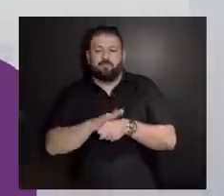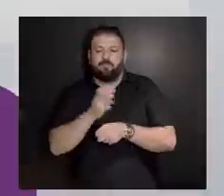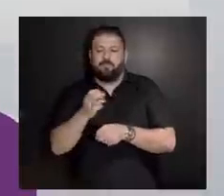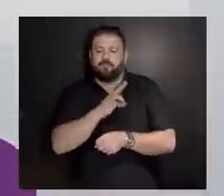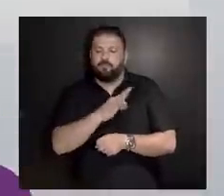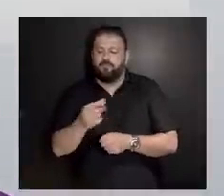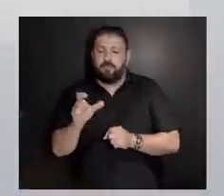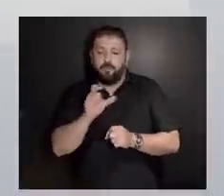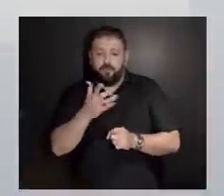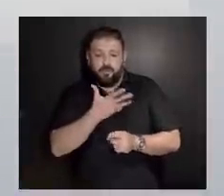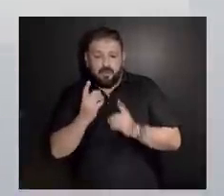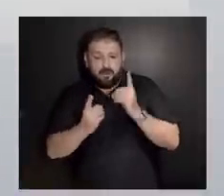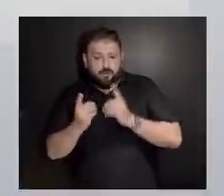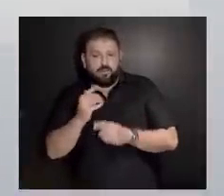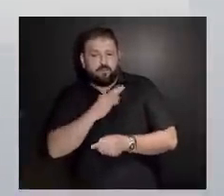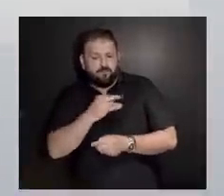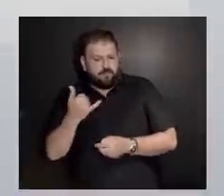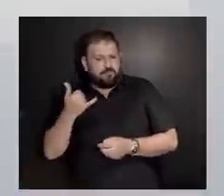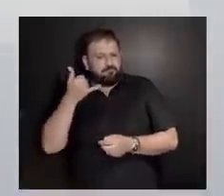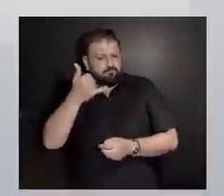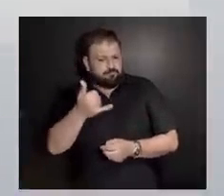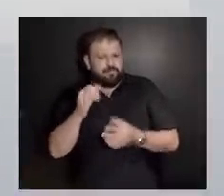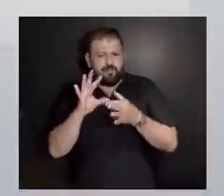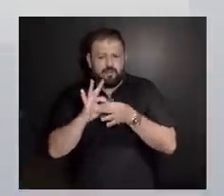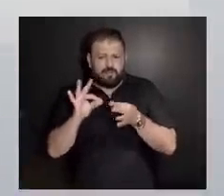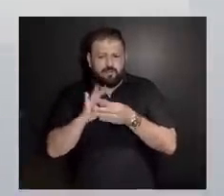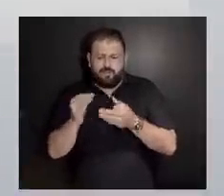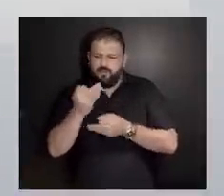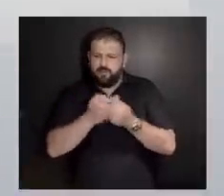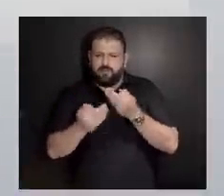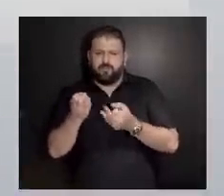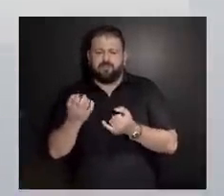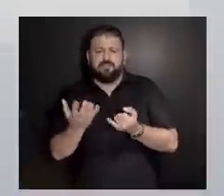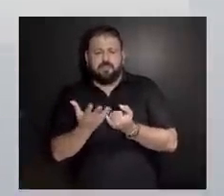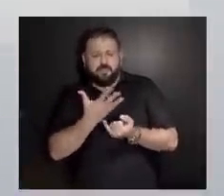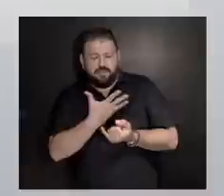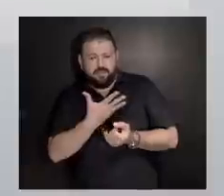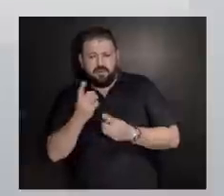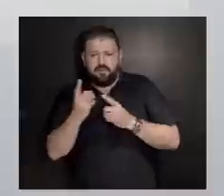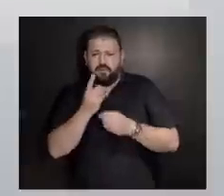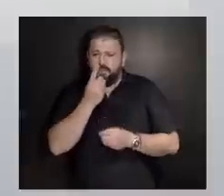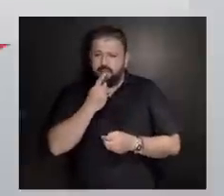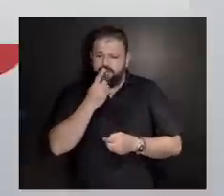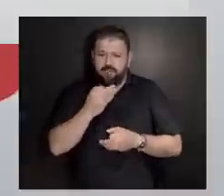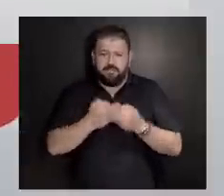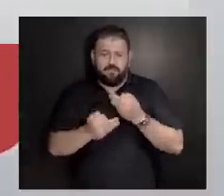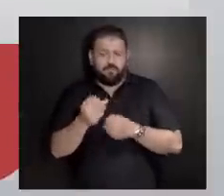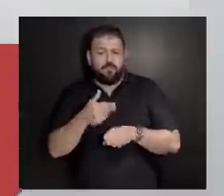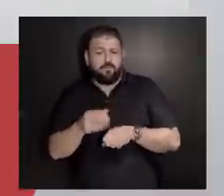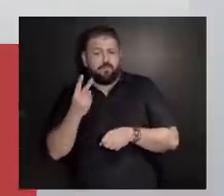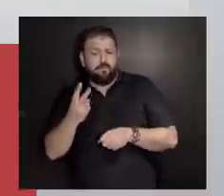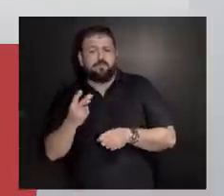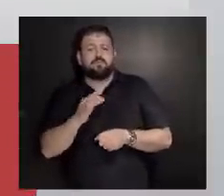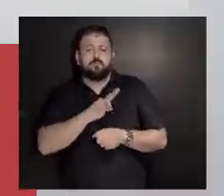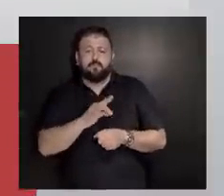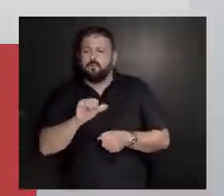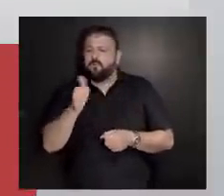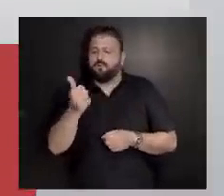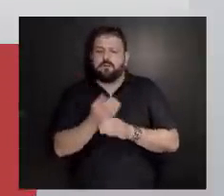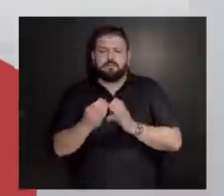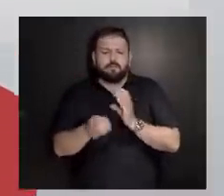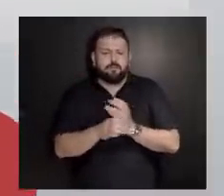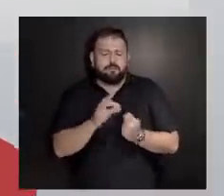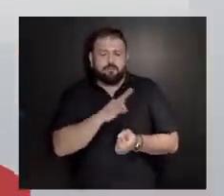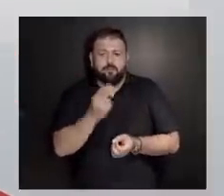Tu Vida, porque ahí ustedes nos pueden ir mencionando si tienen diabetes tipo 2, por ejemplo, qué otras